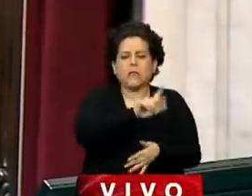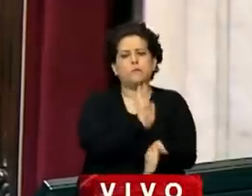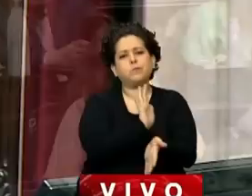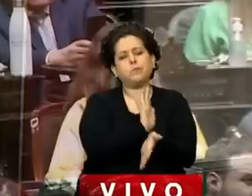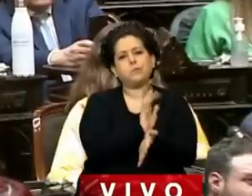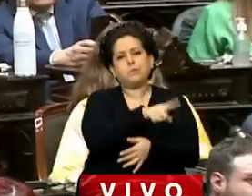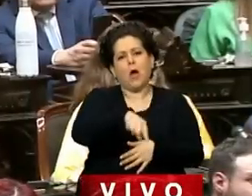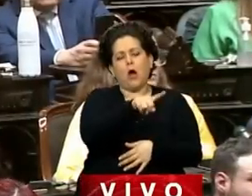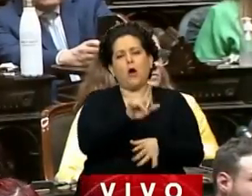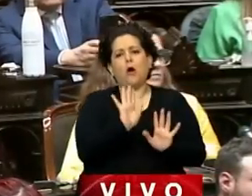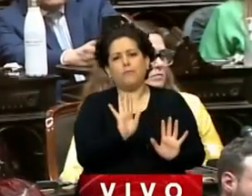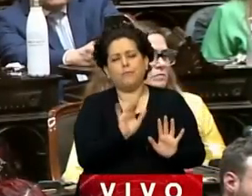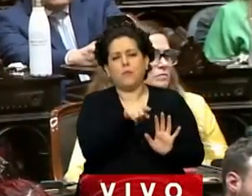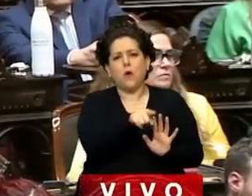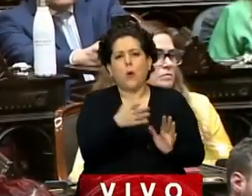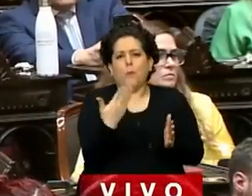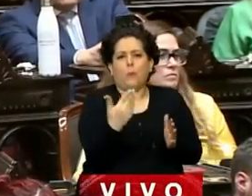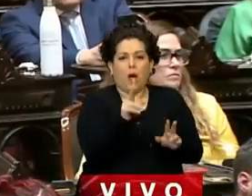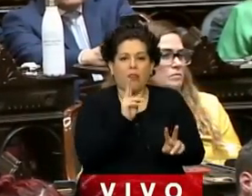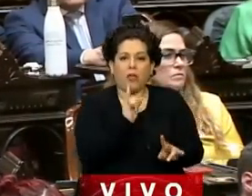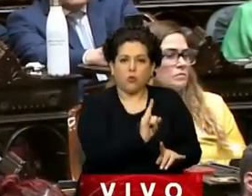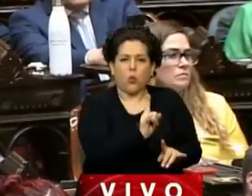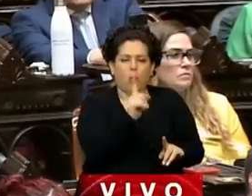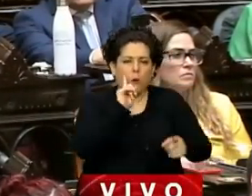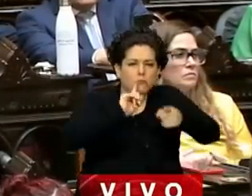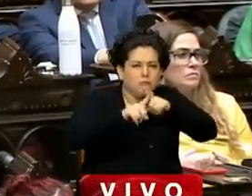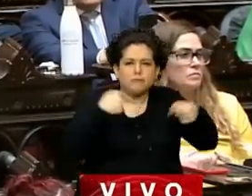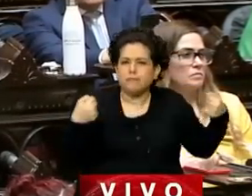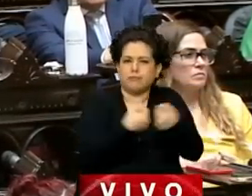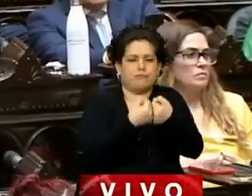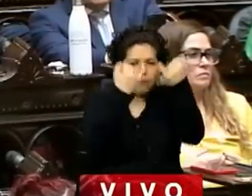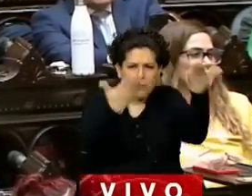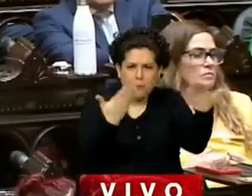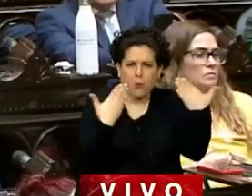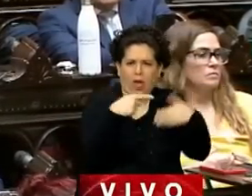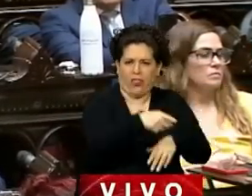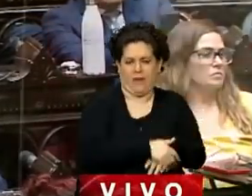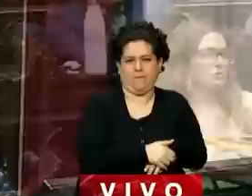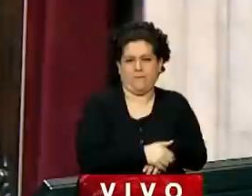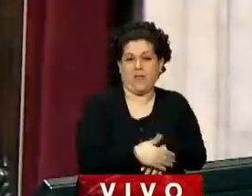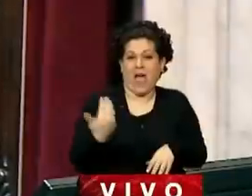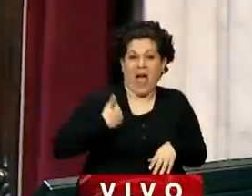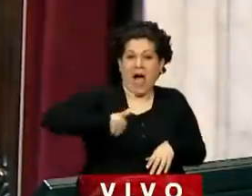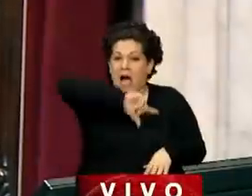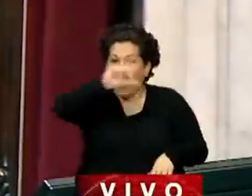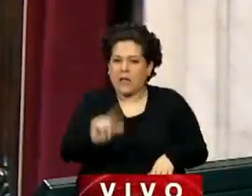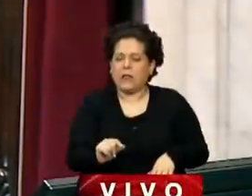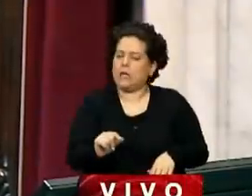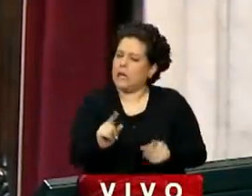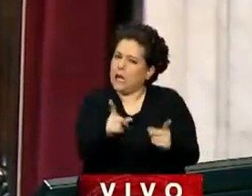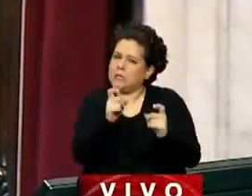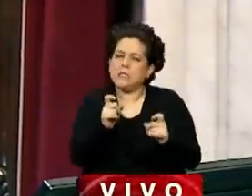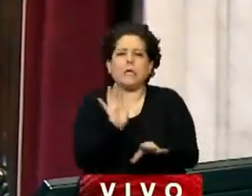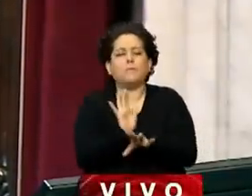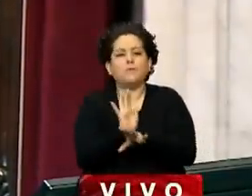manera pueden encontrar consensos. La Argentina necesita que, más allá de